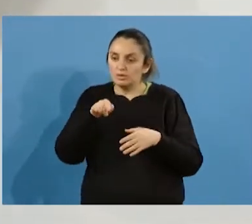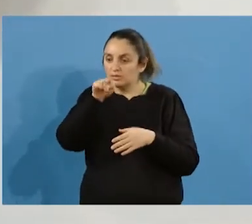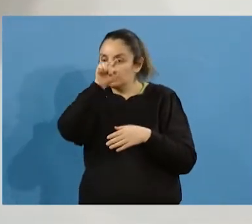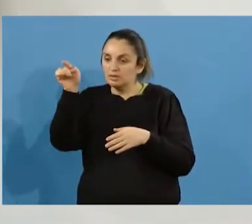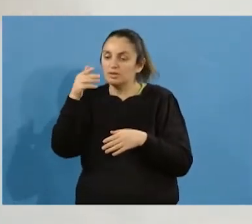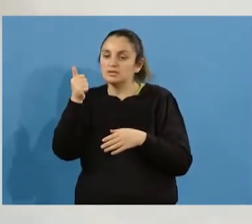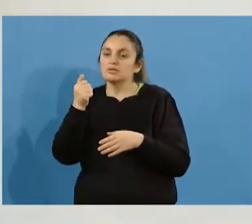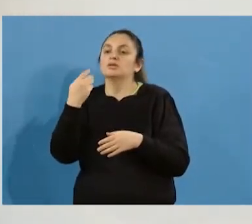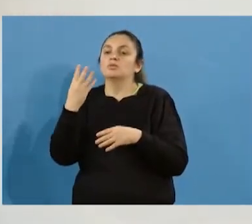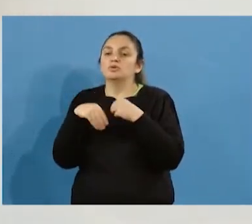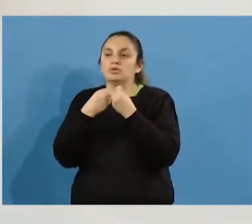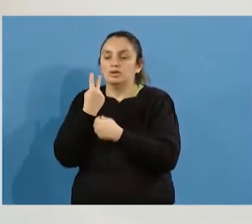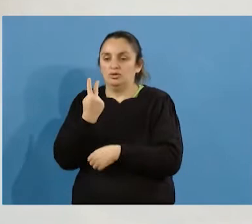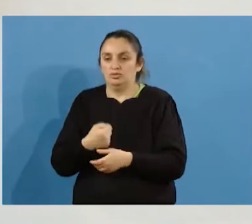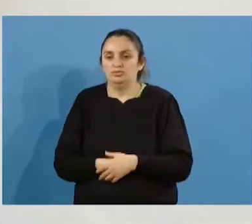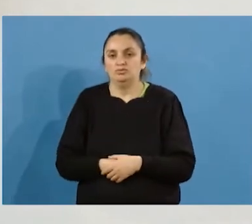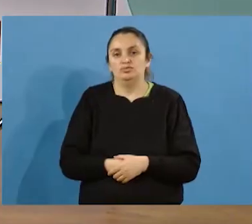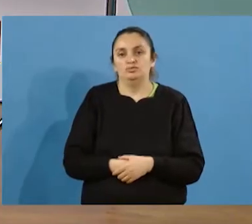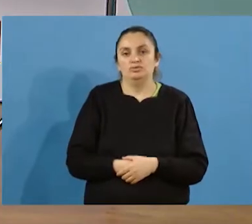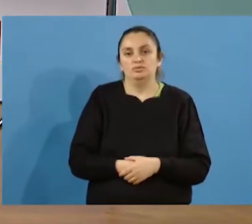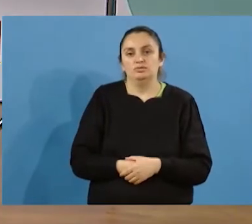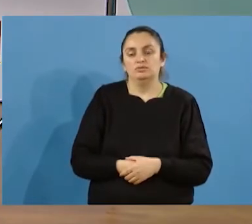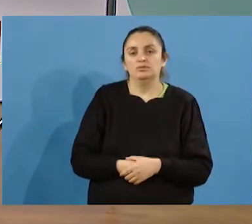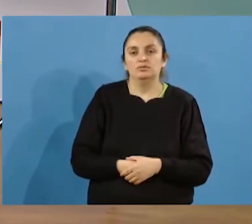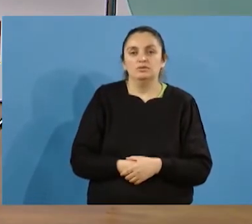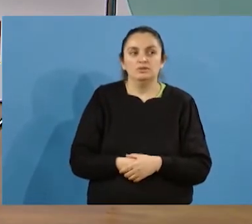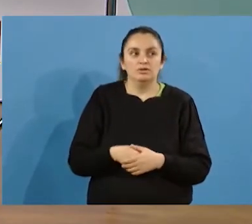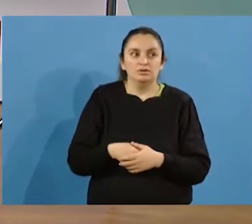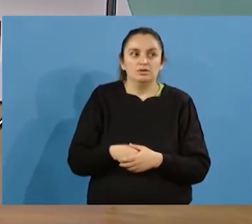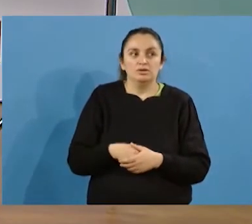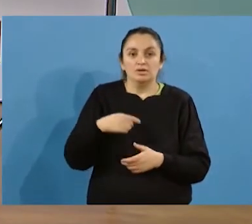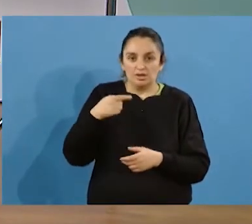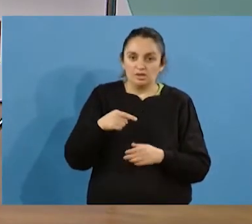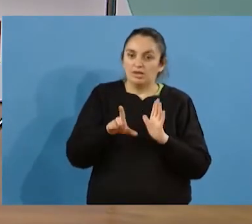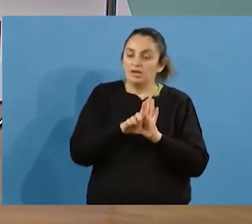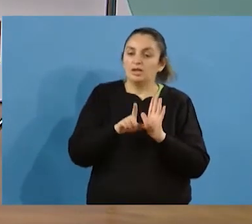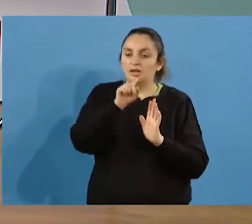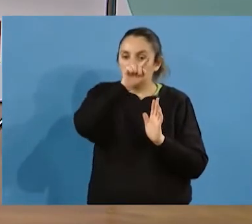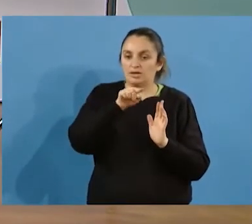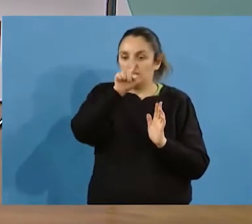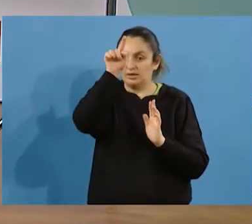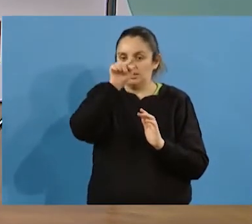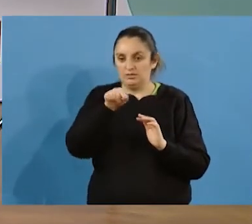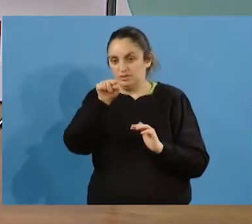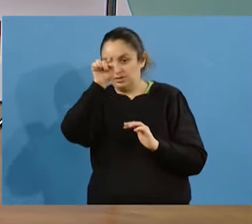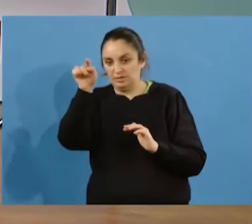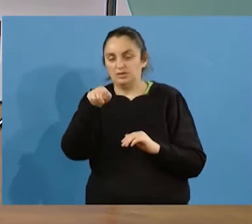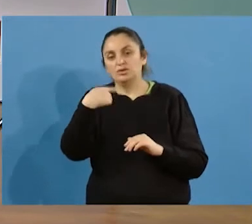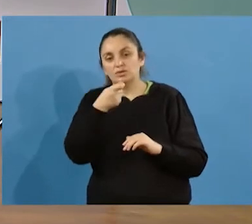aplicado la propiedad a raíz de otra raíz en el otro ejemplo